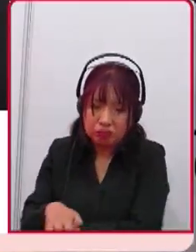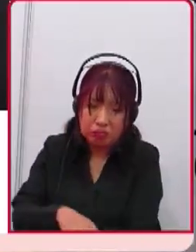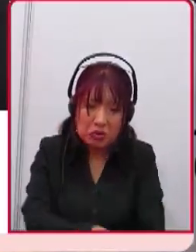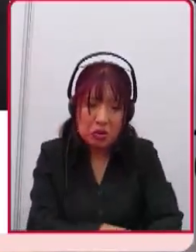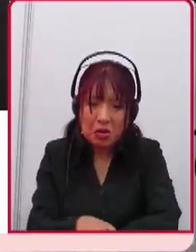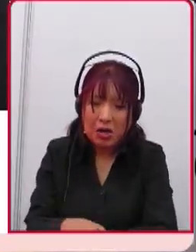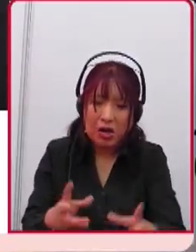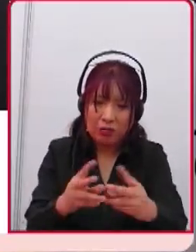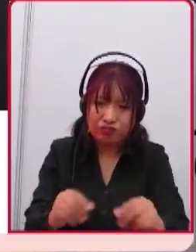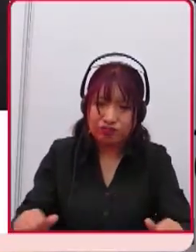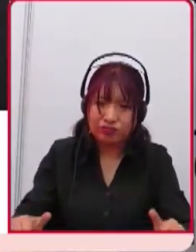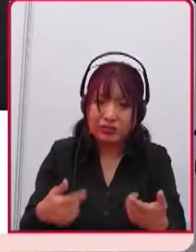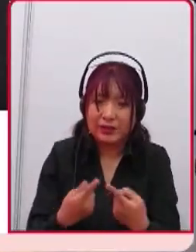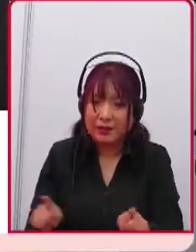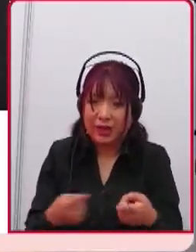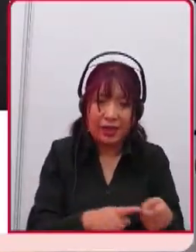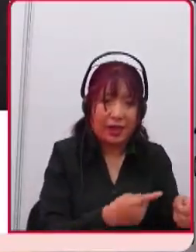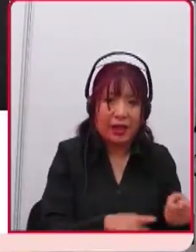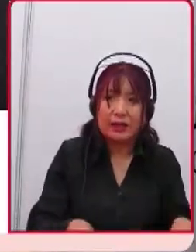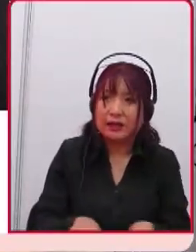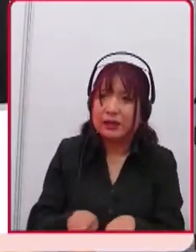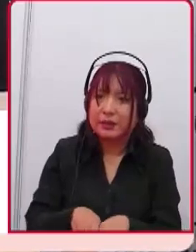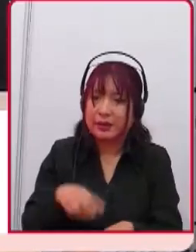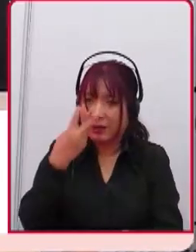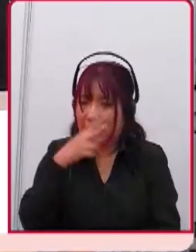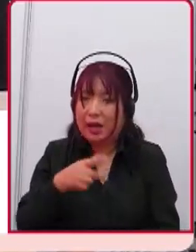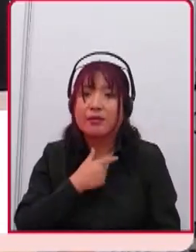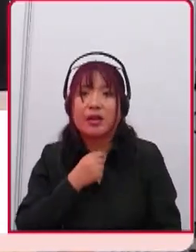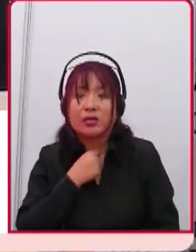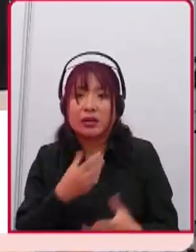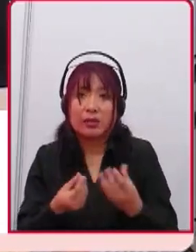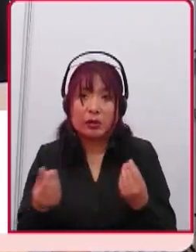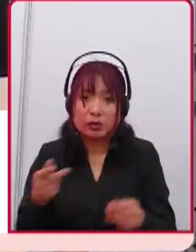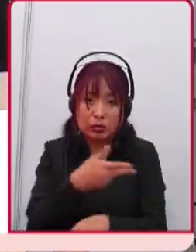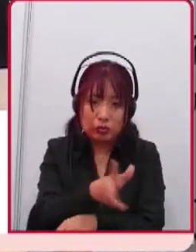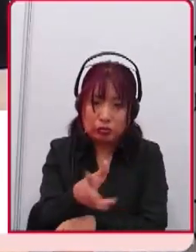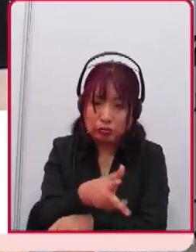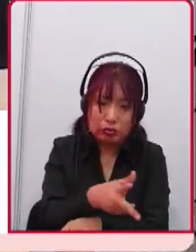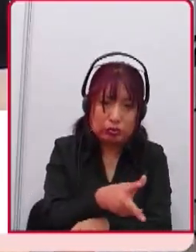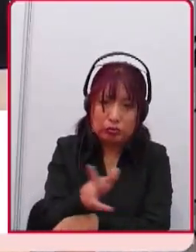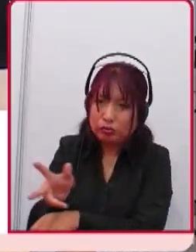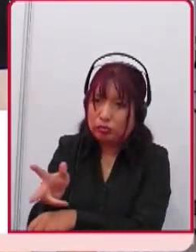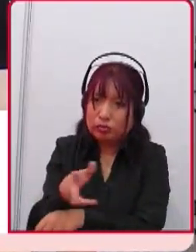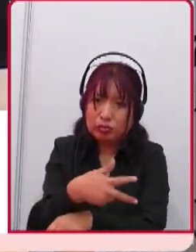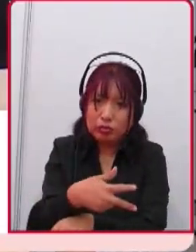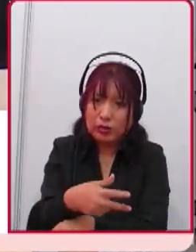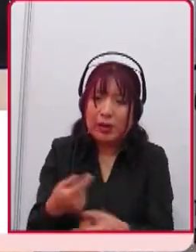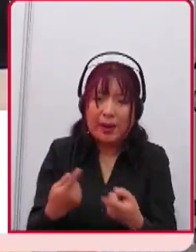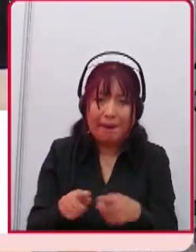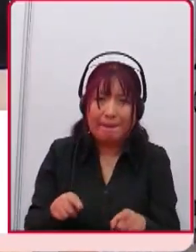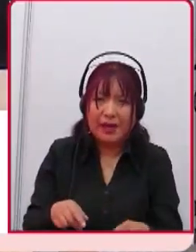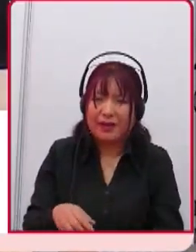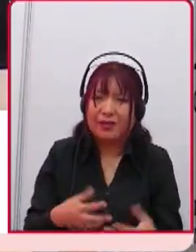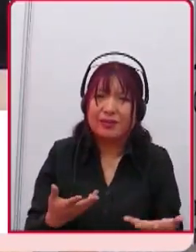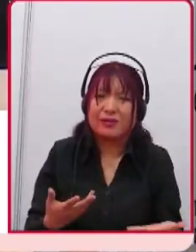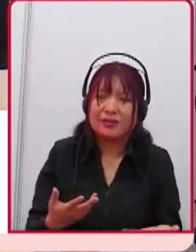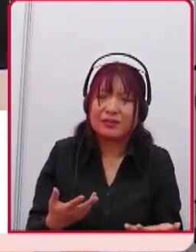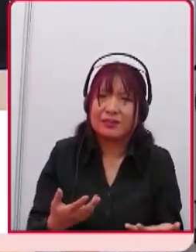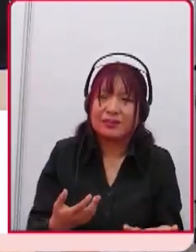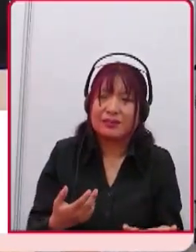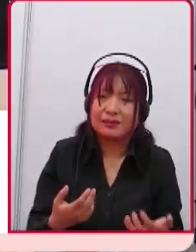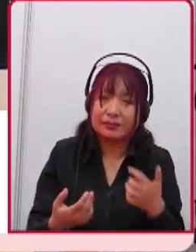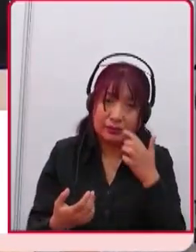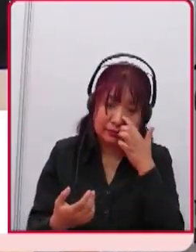parece interesante la propuesta de los sensores colocados, pero ¿cuál es la visión? Que el